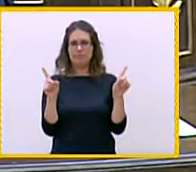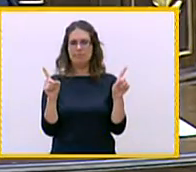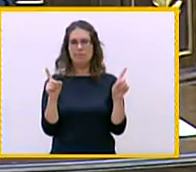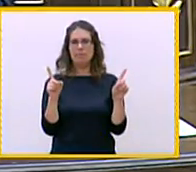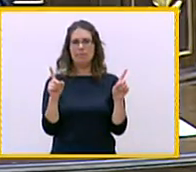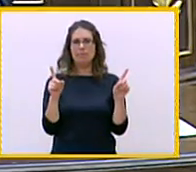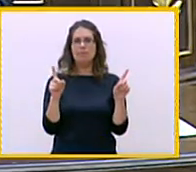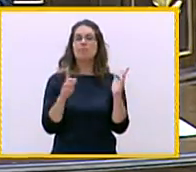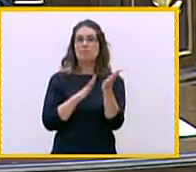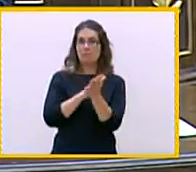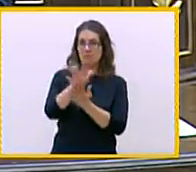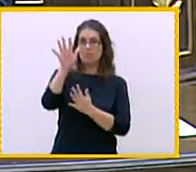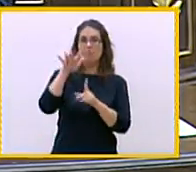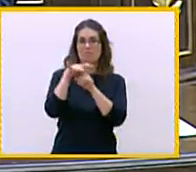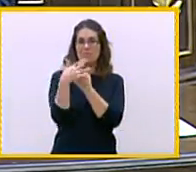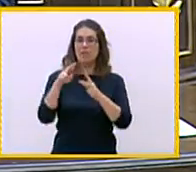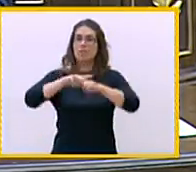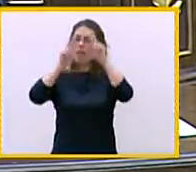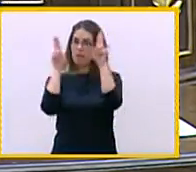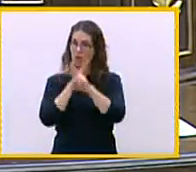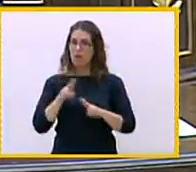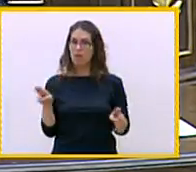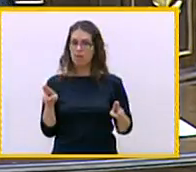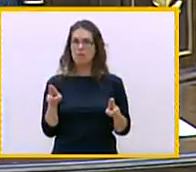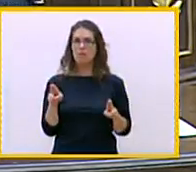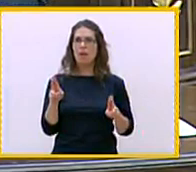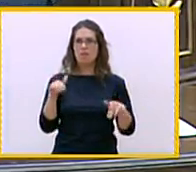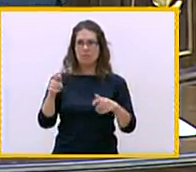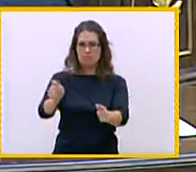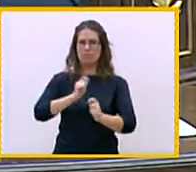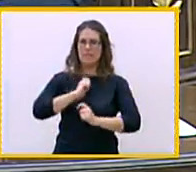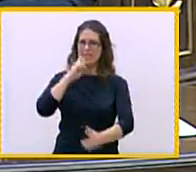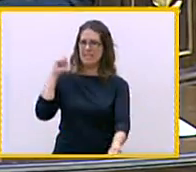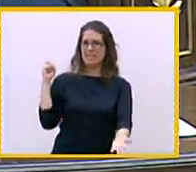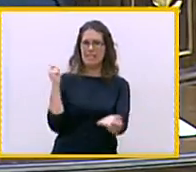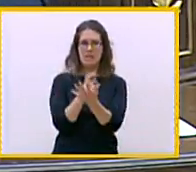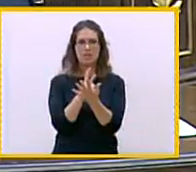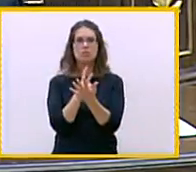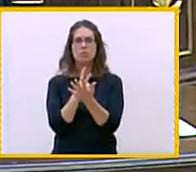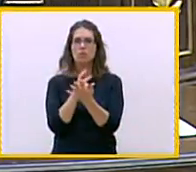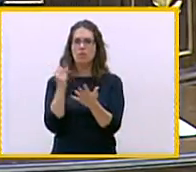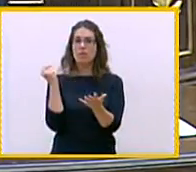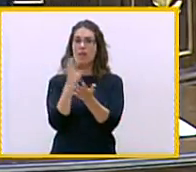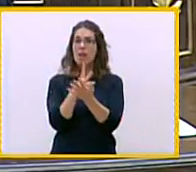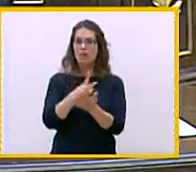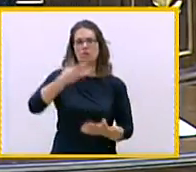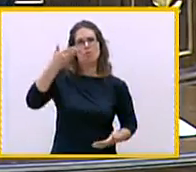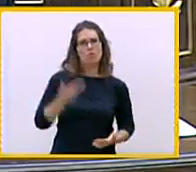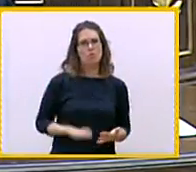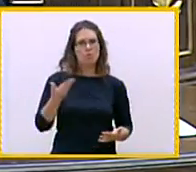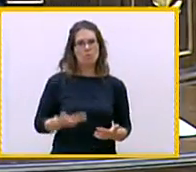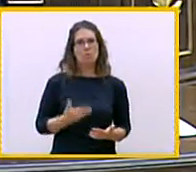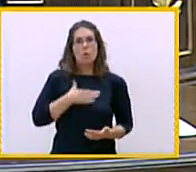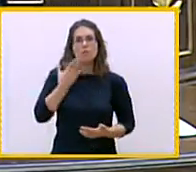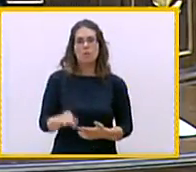internacional entraña un grave desafío para la posibilidad misma de una globalización ordenada